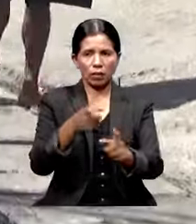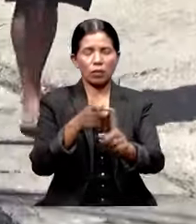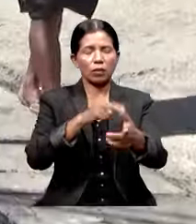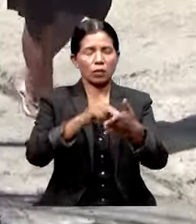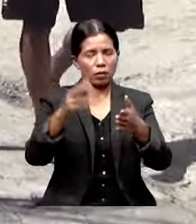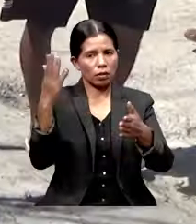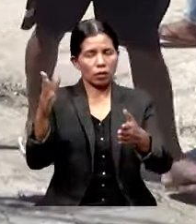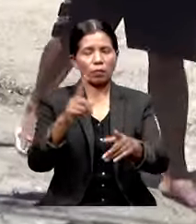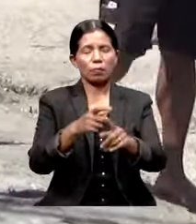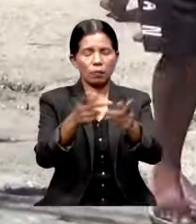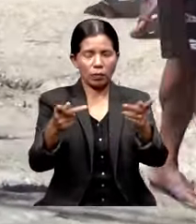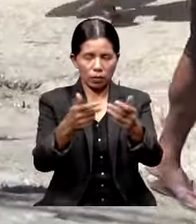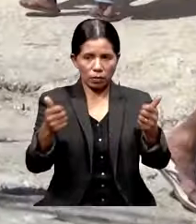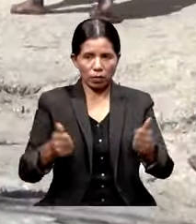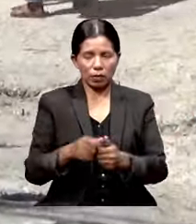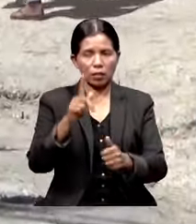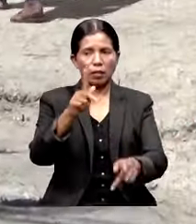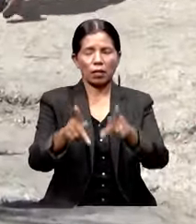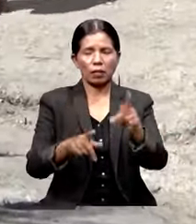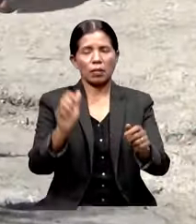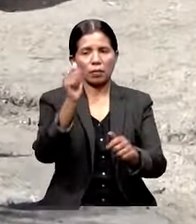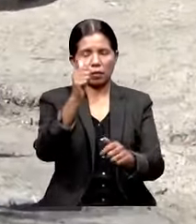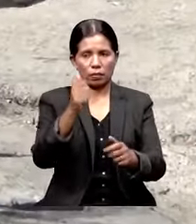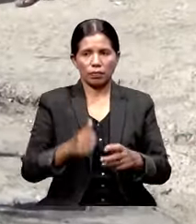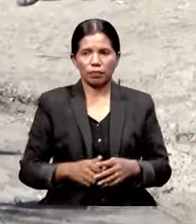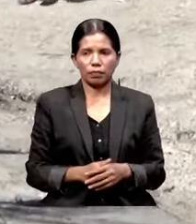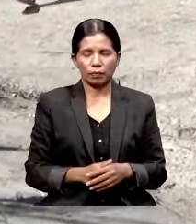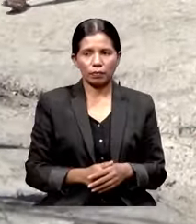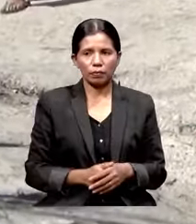numero ne, kada posto administrativo ida pessoal nain sanolo resen. Abraham Amaral, GMN.